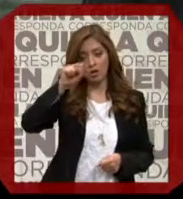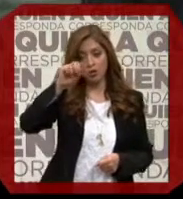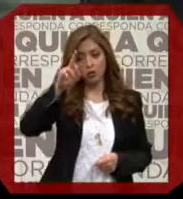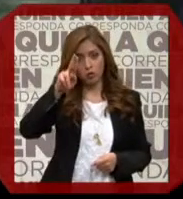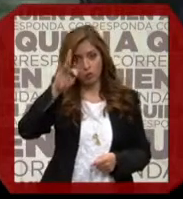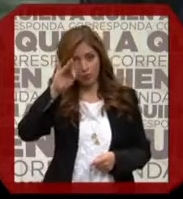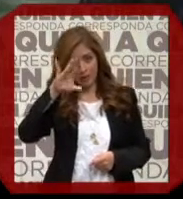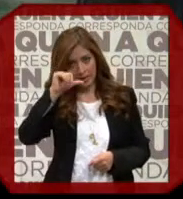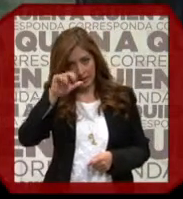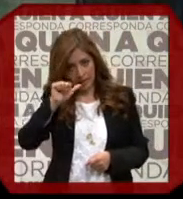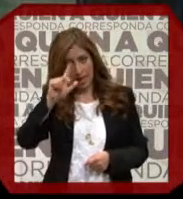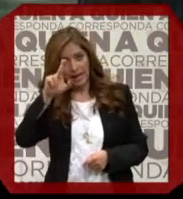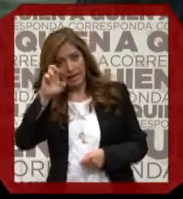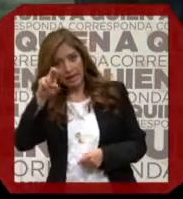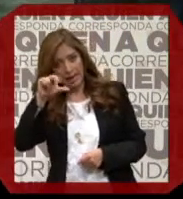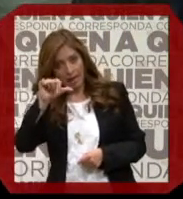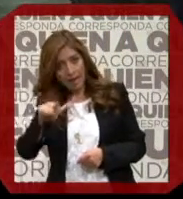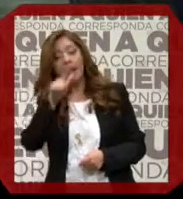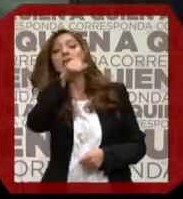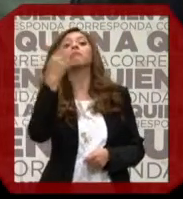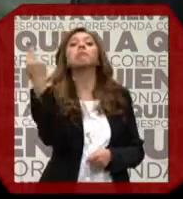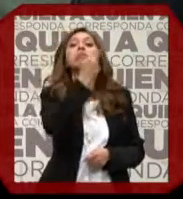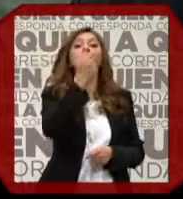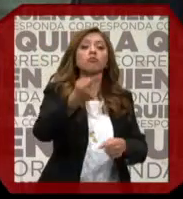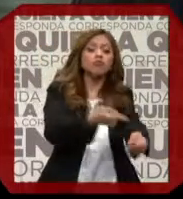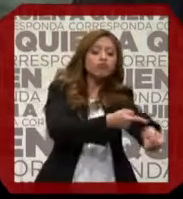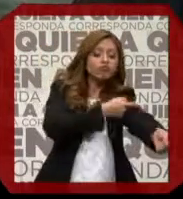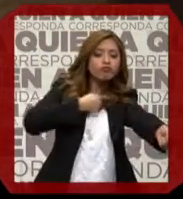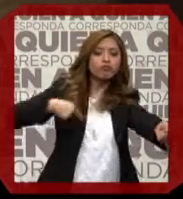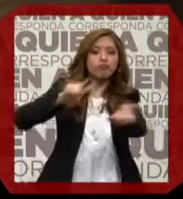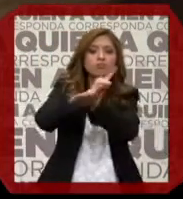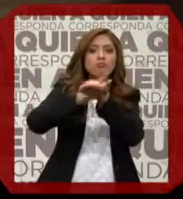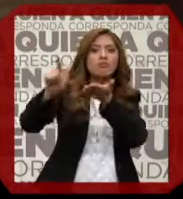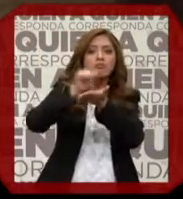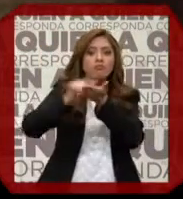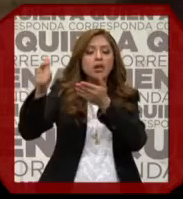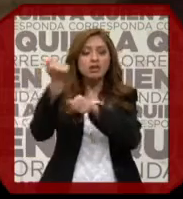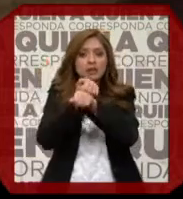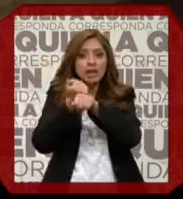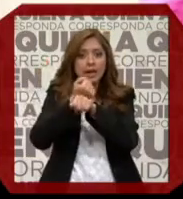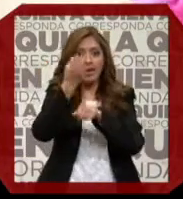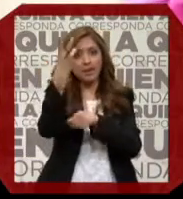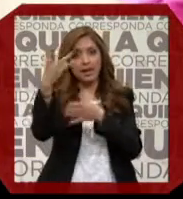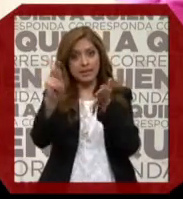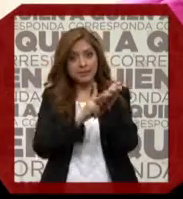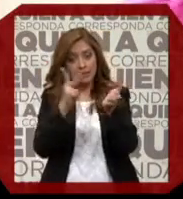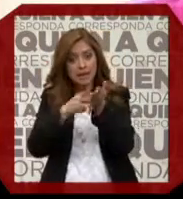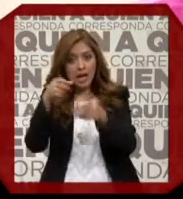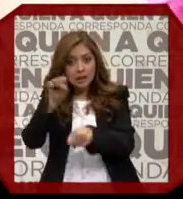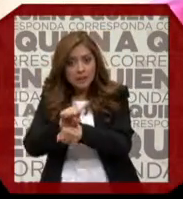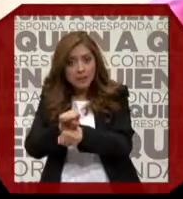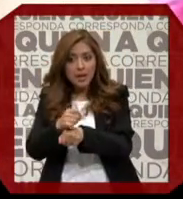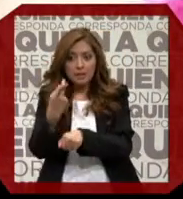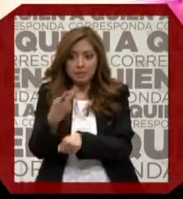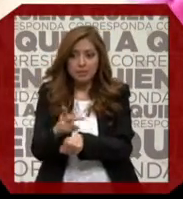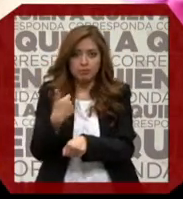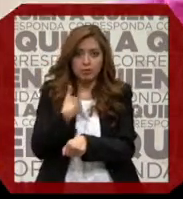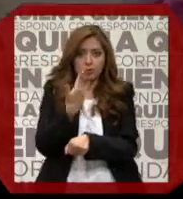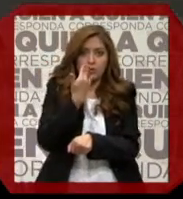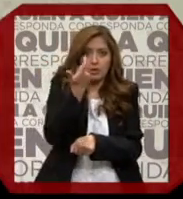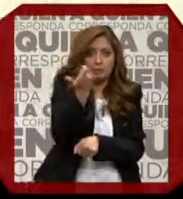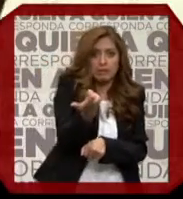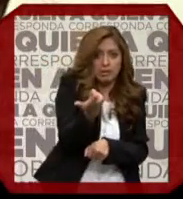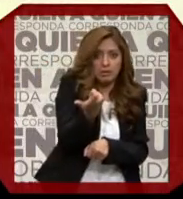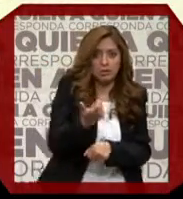sus hemodiálisis consecutivas. Se tiene que estar hemodializando 3 veces a la semana, cosa que no cuento con los recursos para